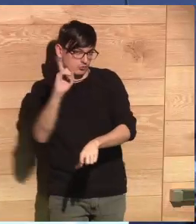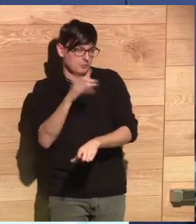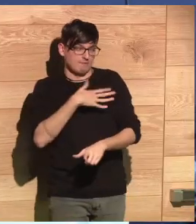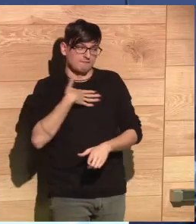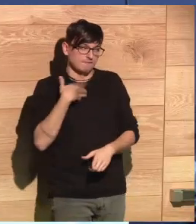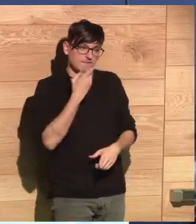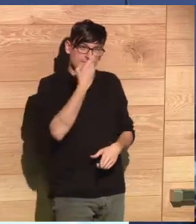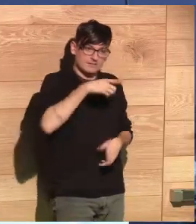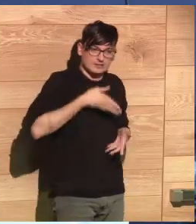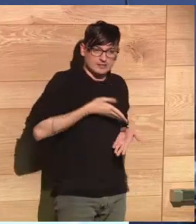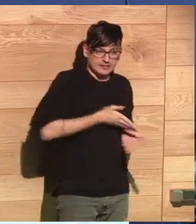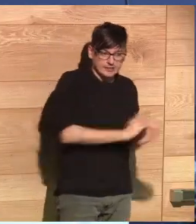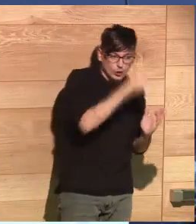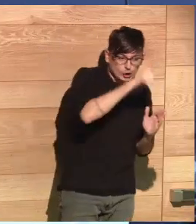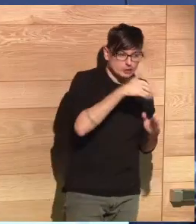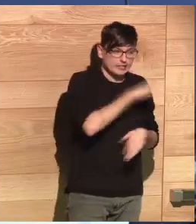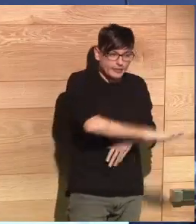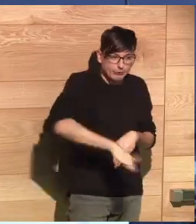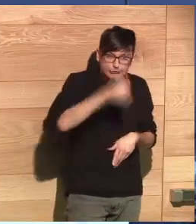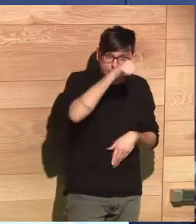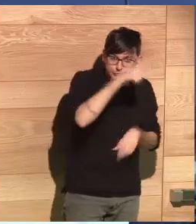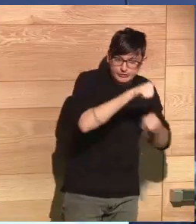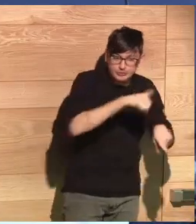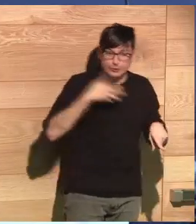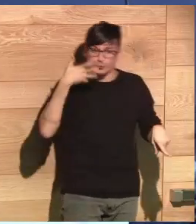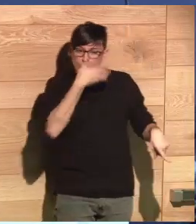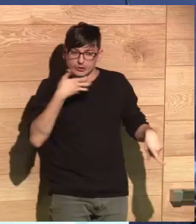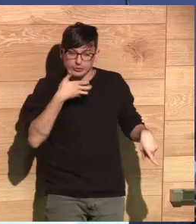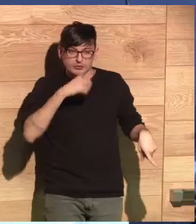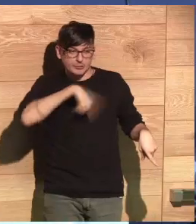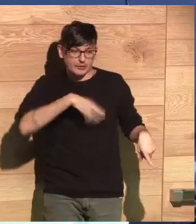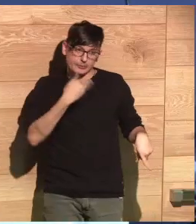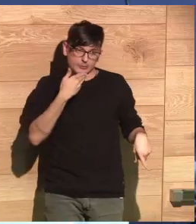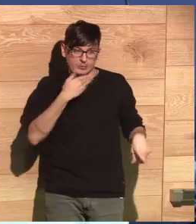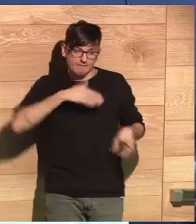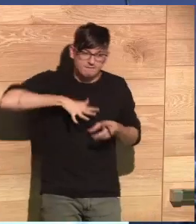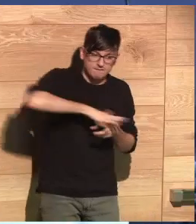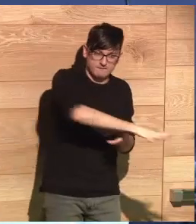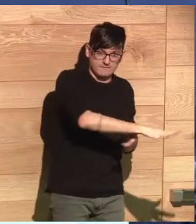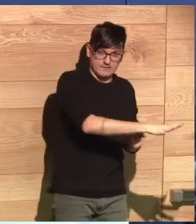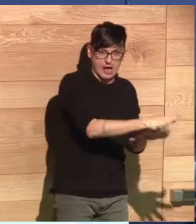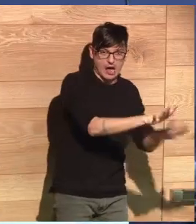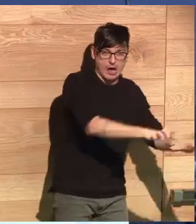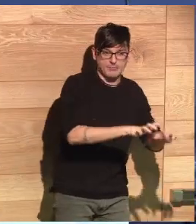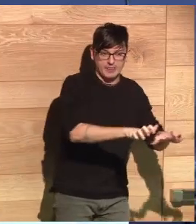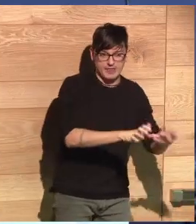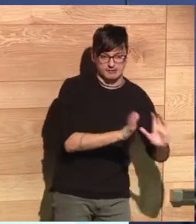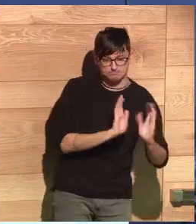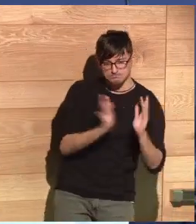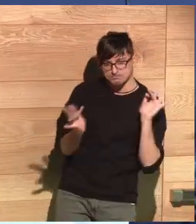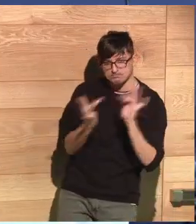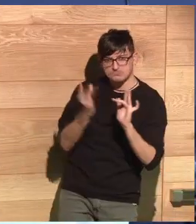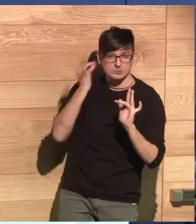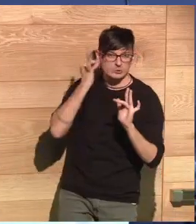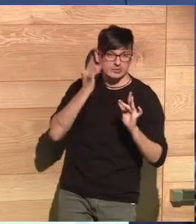otros niños como ellos, los cuentos de nuestro libro les sirvieran para aprender a tratar a las mujeres de igual a